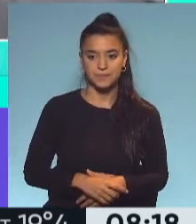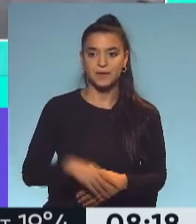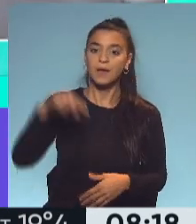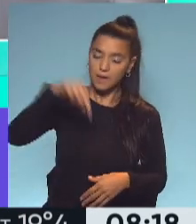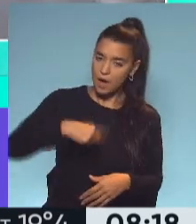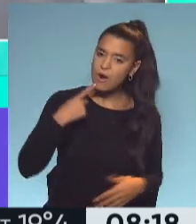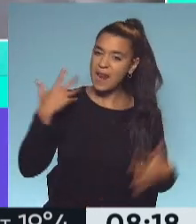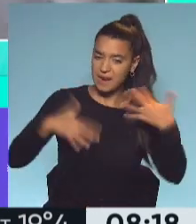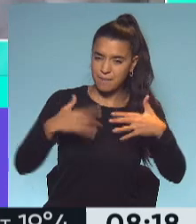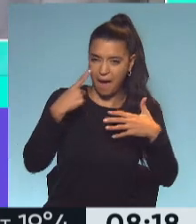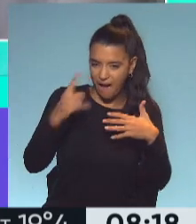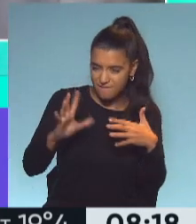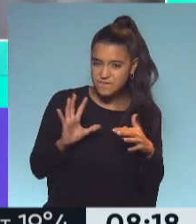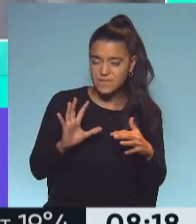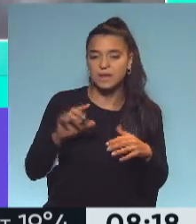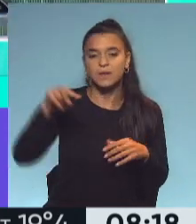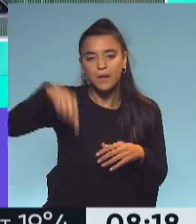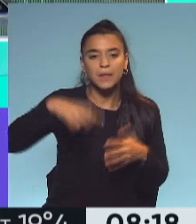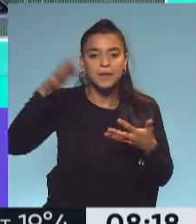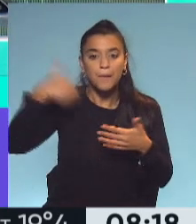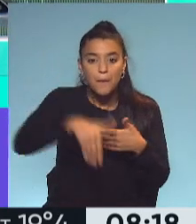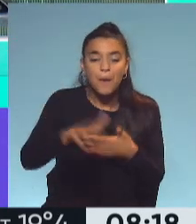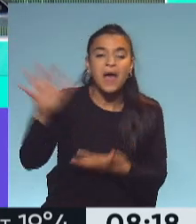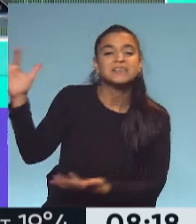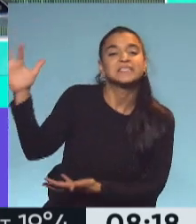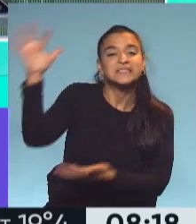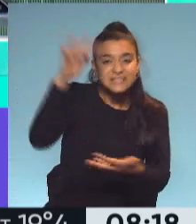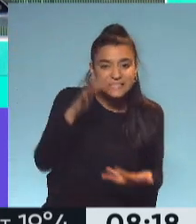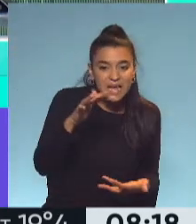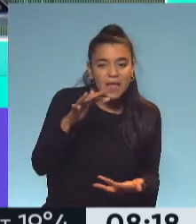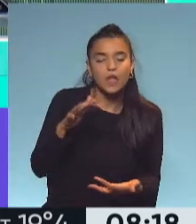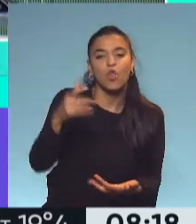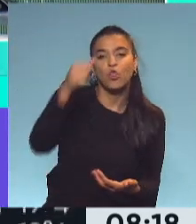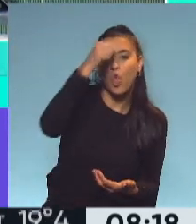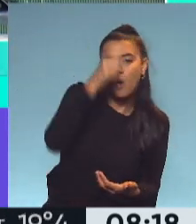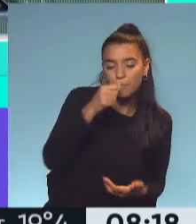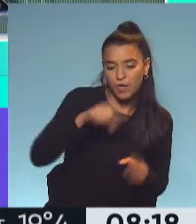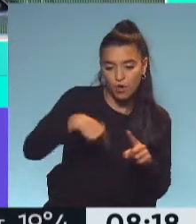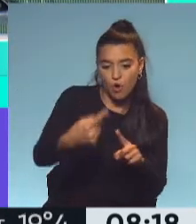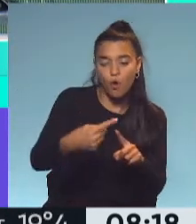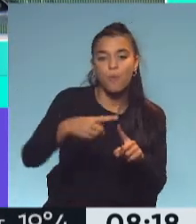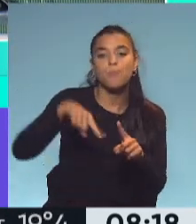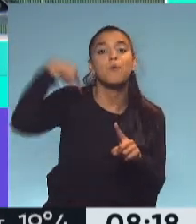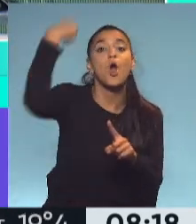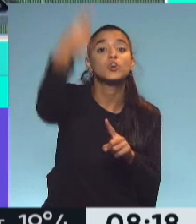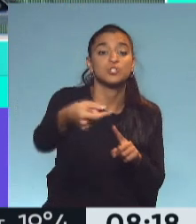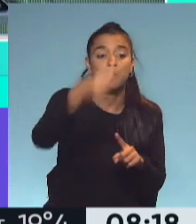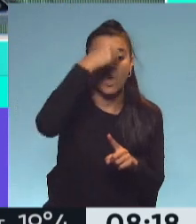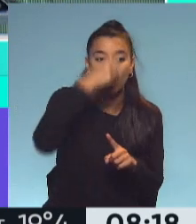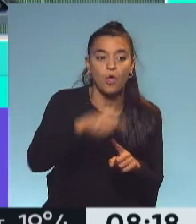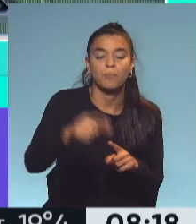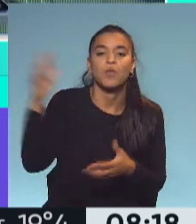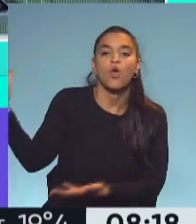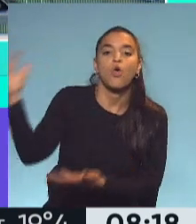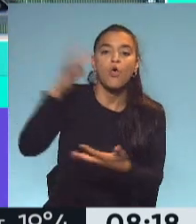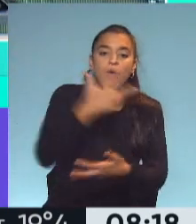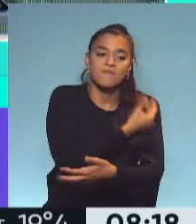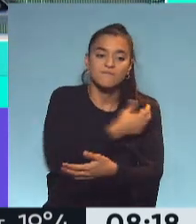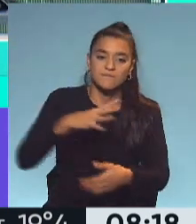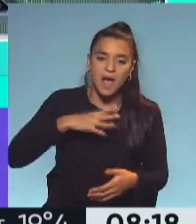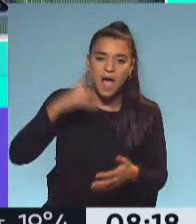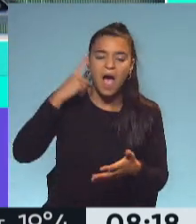lo inminente. Estarían llegando entre el domingo que viene y el próximo domingo las dosis que faltan del